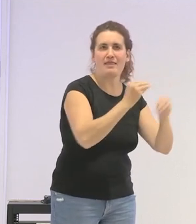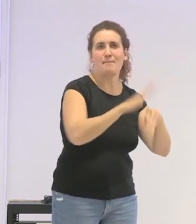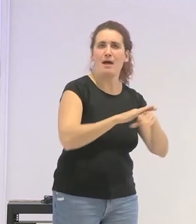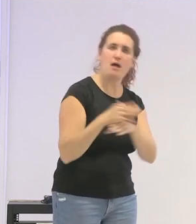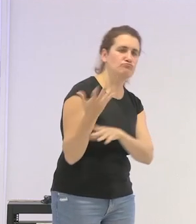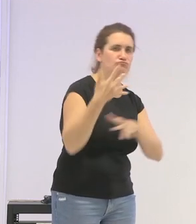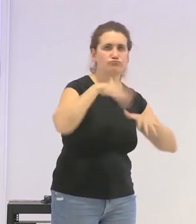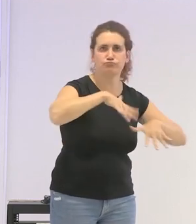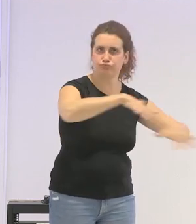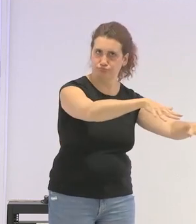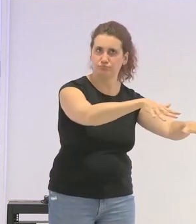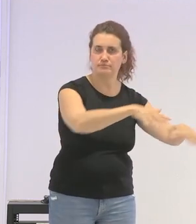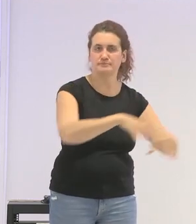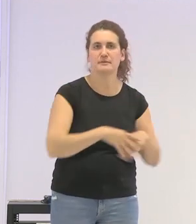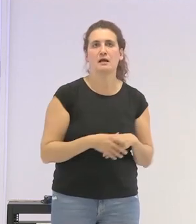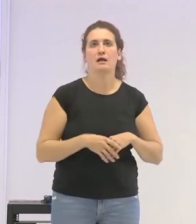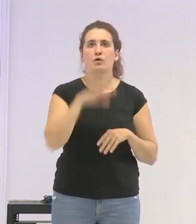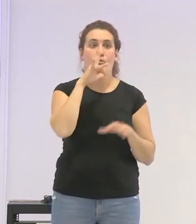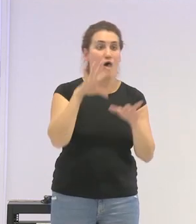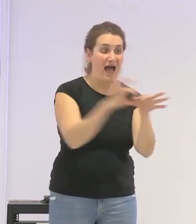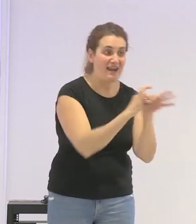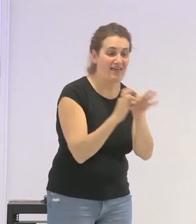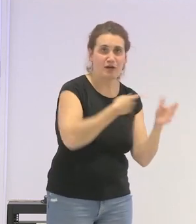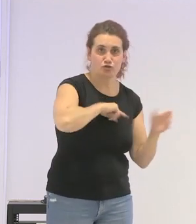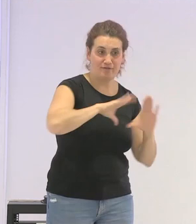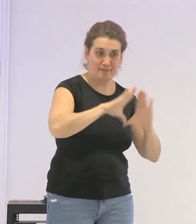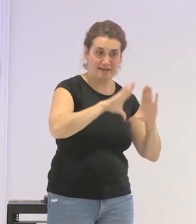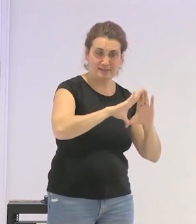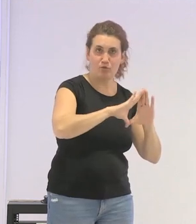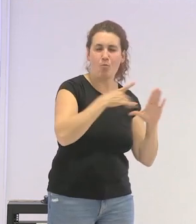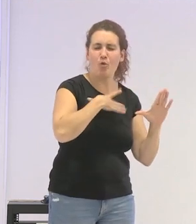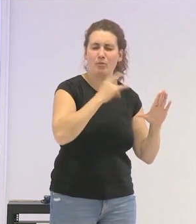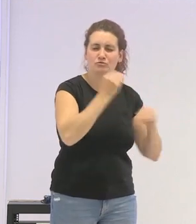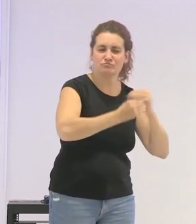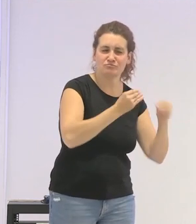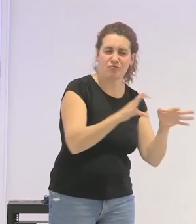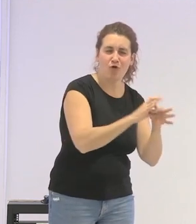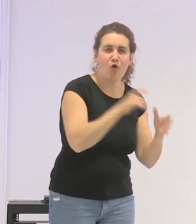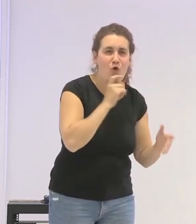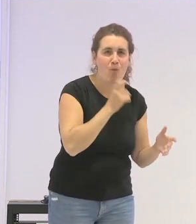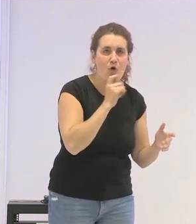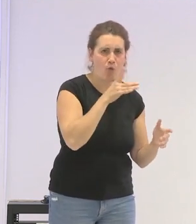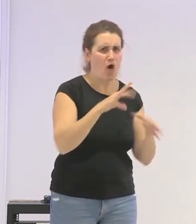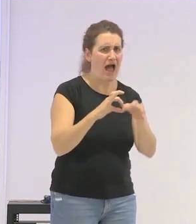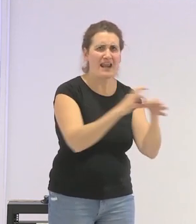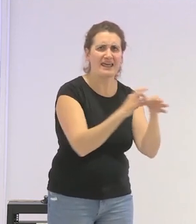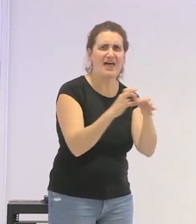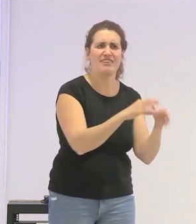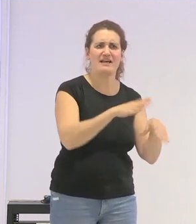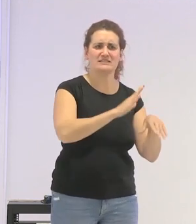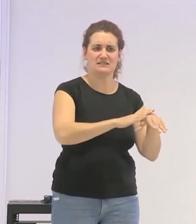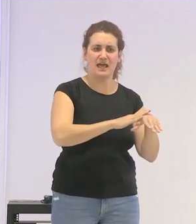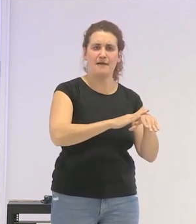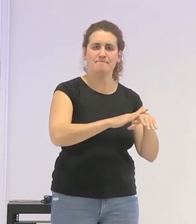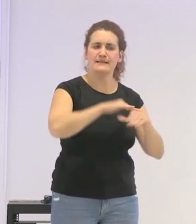manera, las alianzas que podemos llegar a hacer desde el feminismo son, yo creo, alianzas que deberían trascender las fronteras